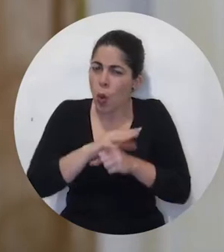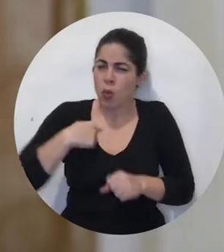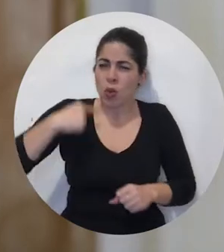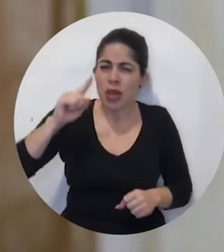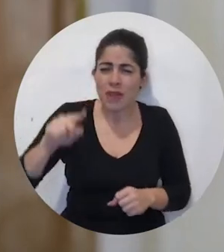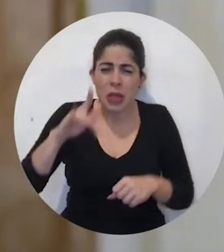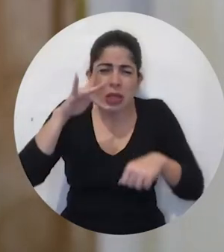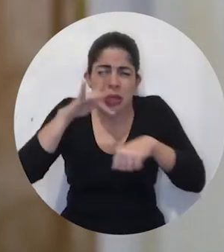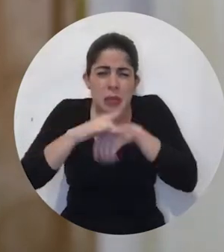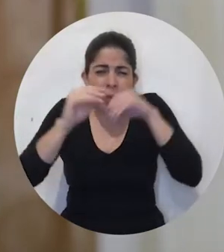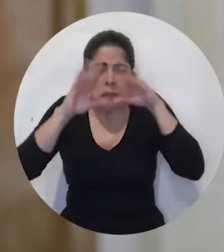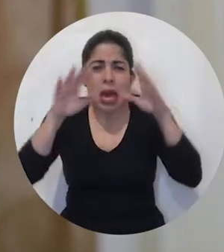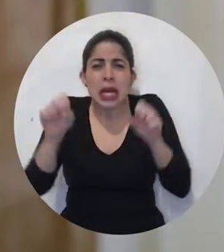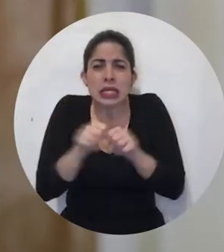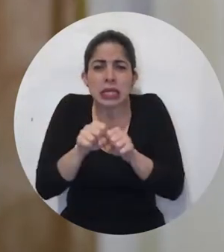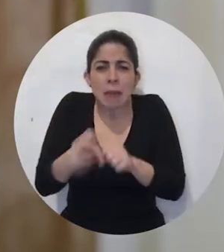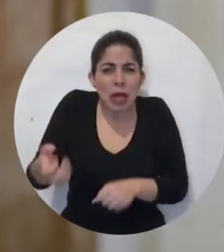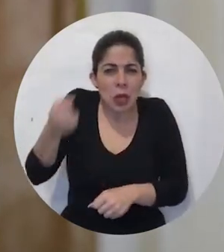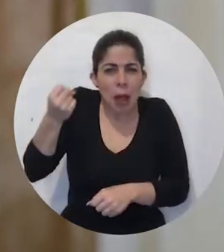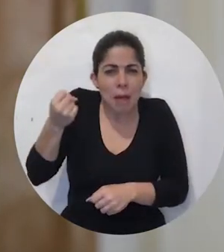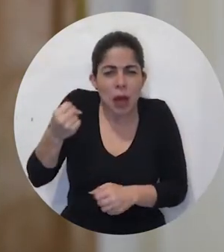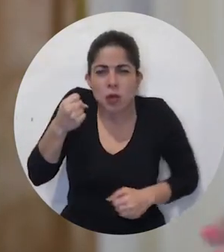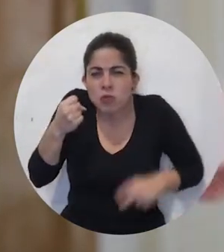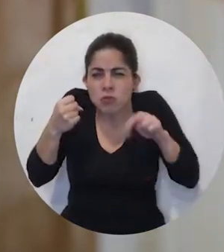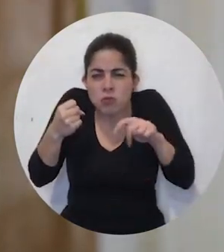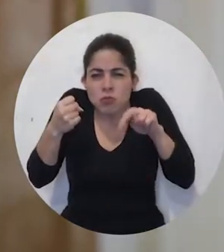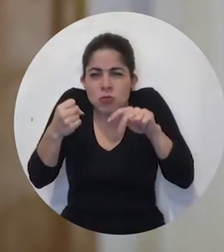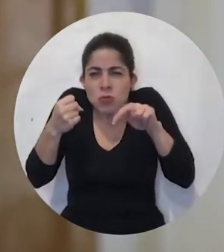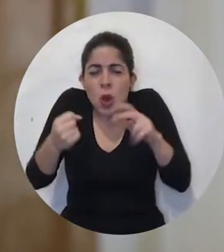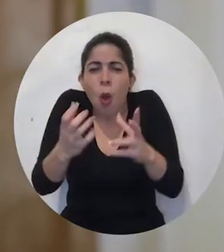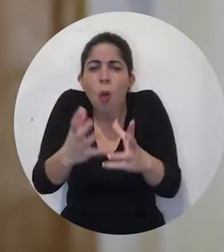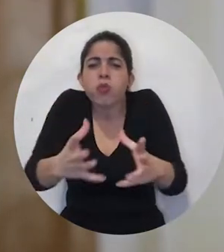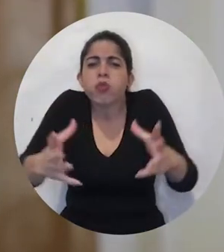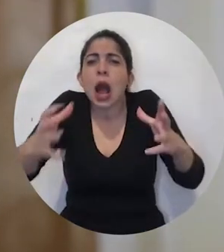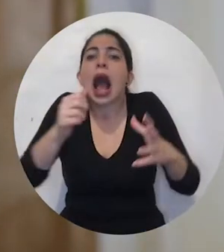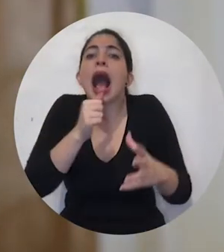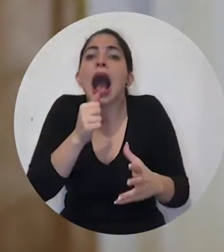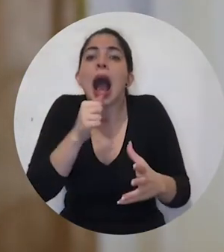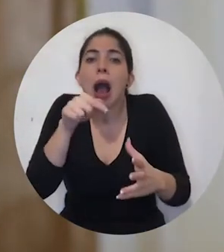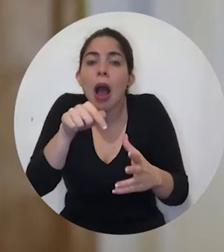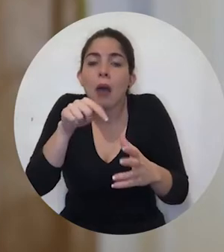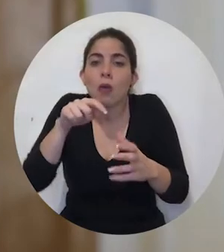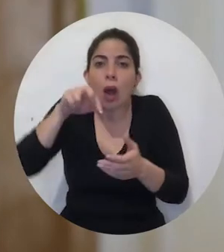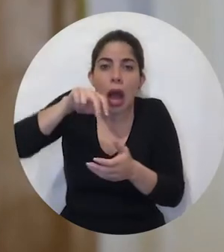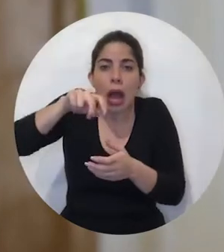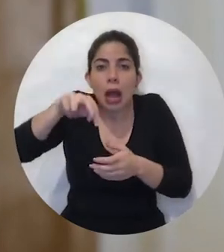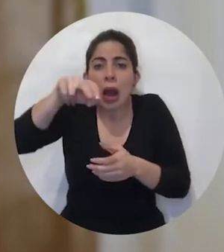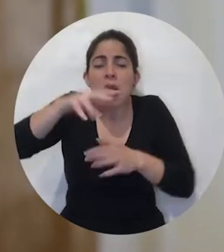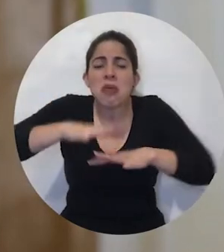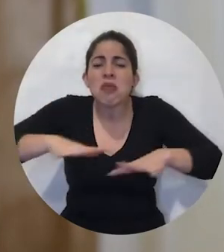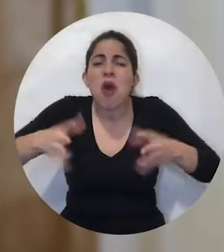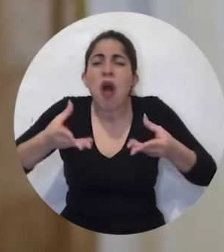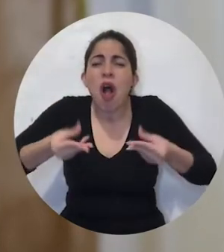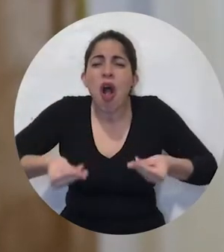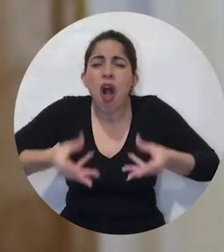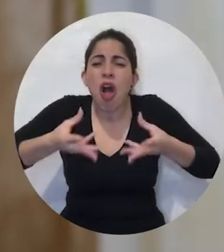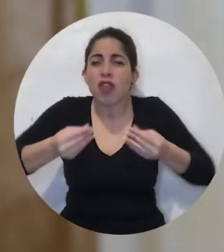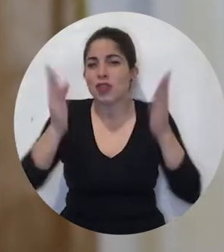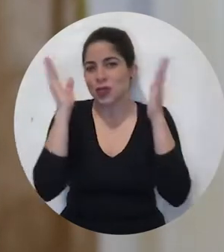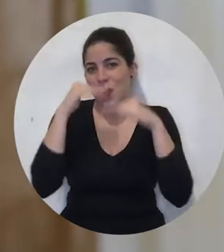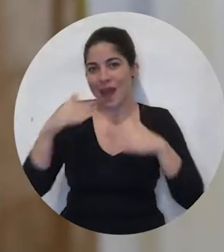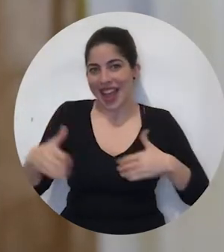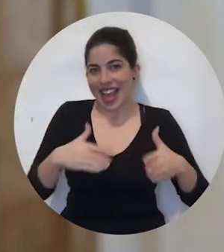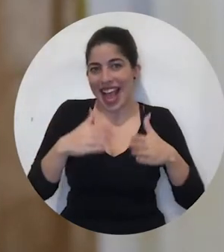cumplía. Y iba, y yo madrugaba con los zapatillos en la mano. Allá había un pozo de agua donde había que pasar, porque era